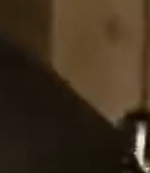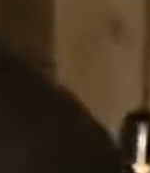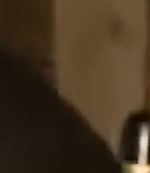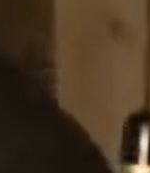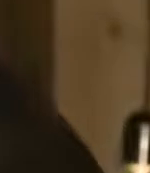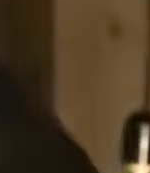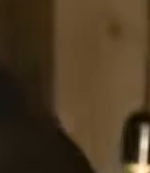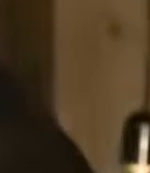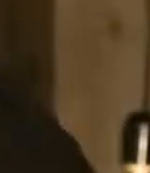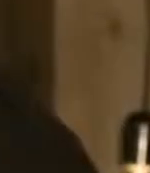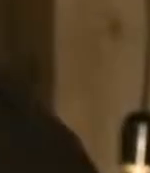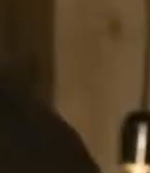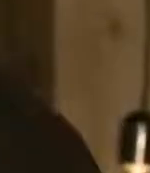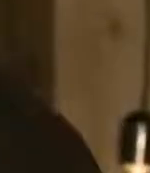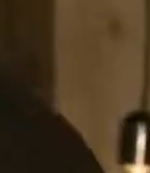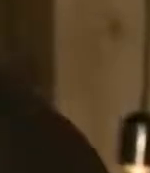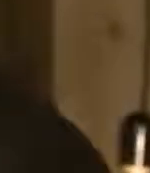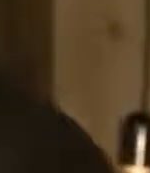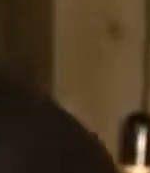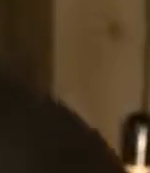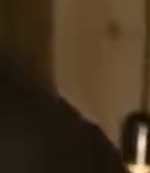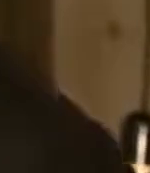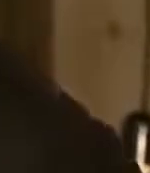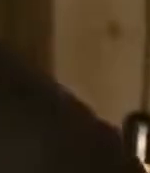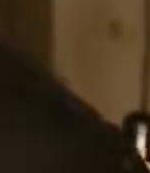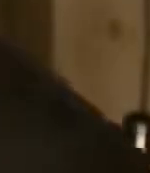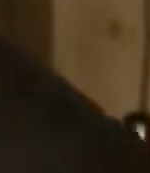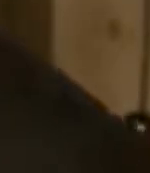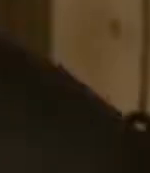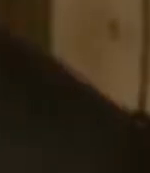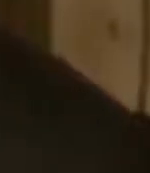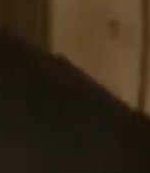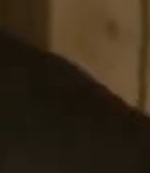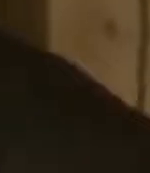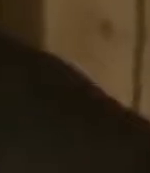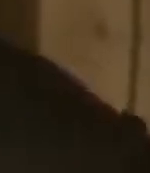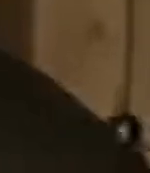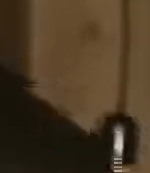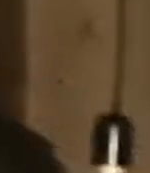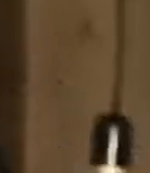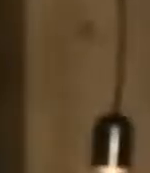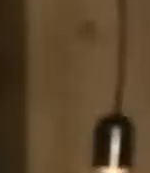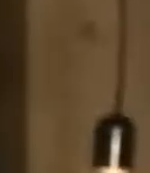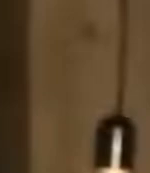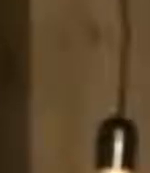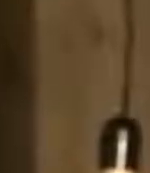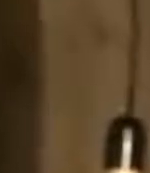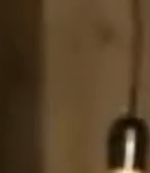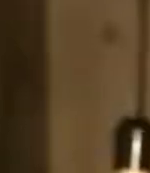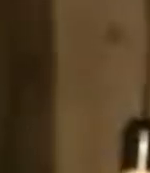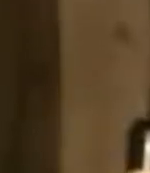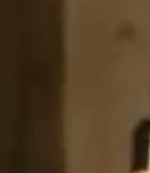hueso de microsoft expulsor de windows live in tonight we a una vez